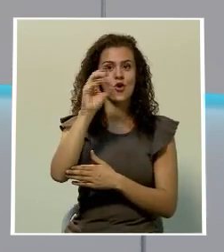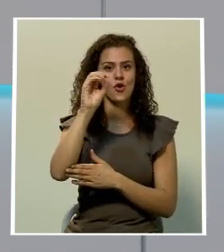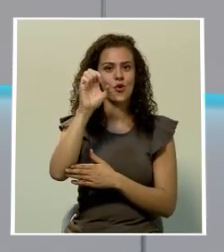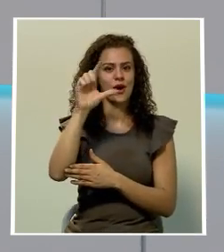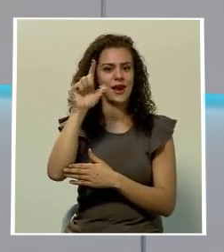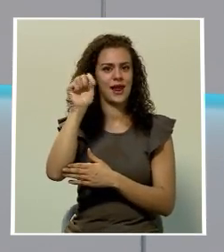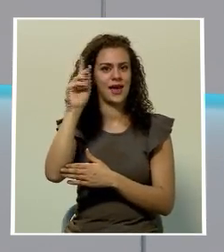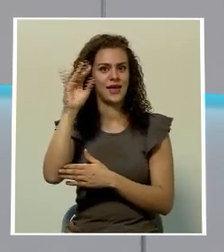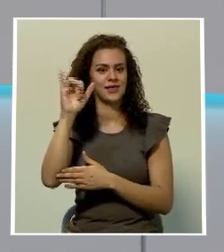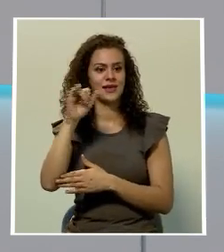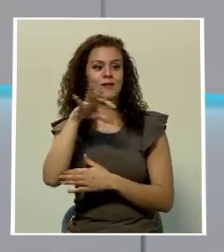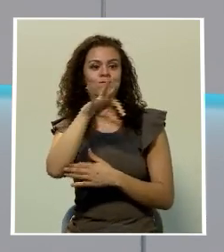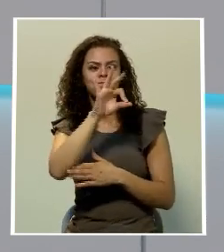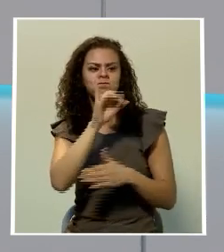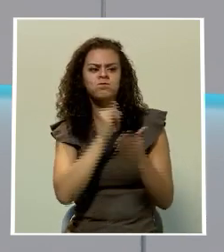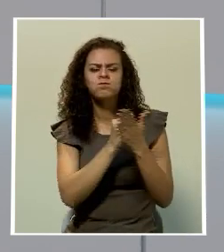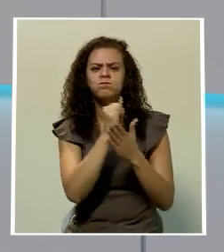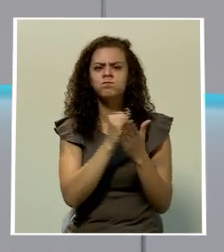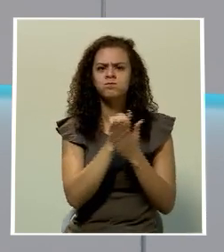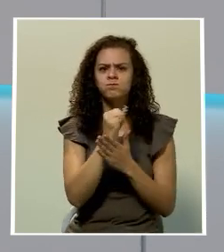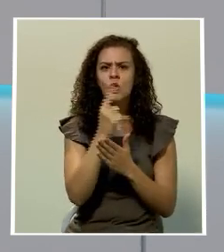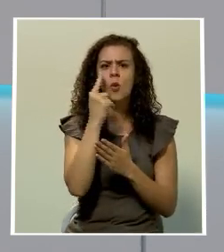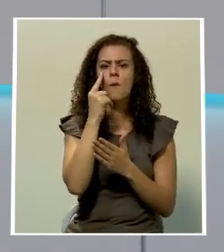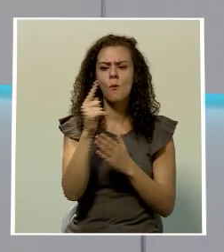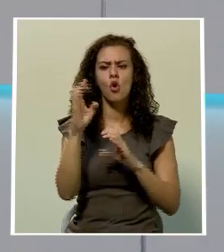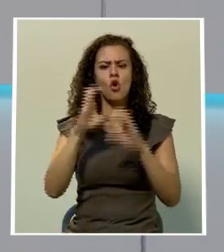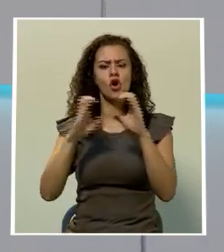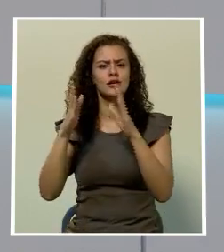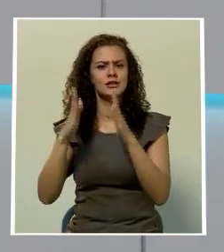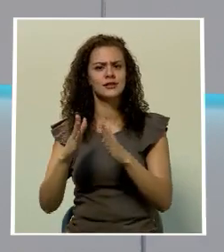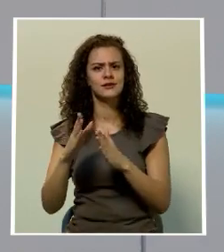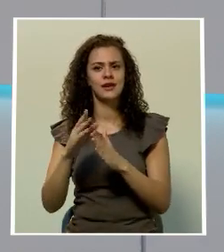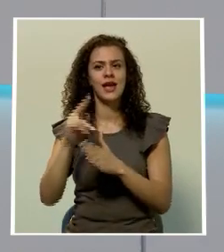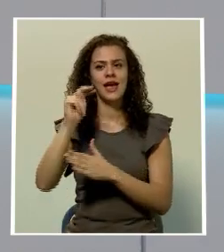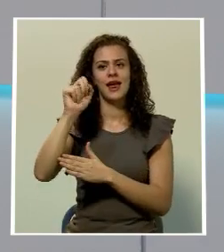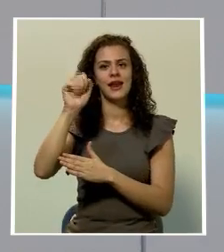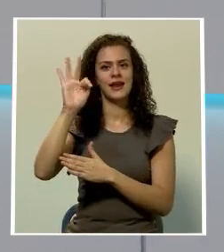Groenlandia descubierto e investigado por los científicos de